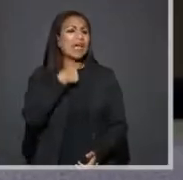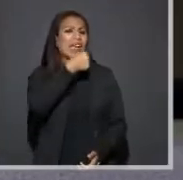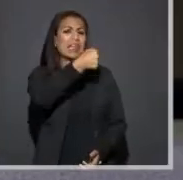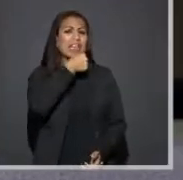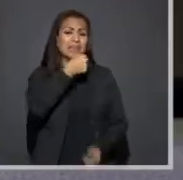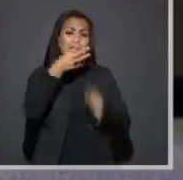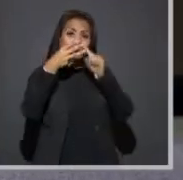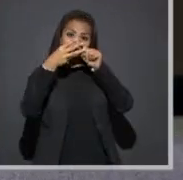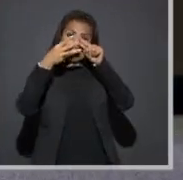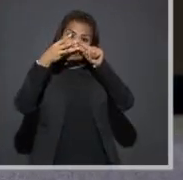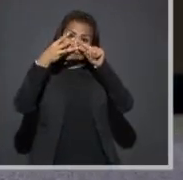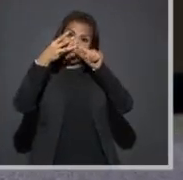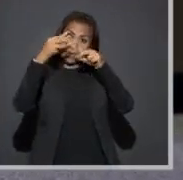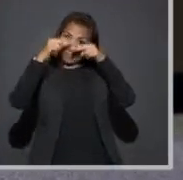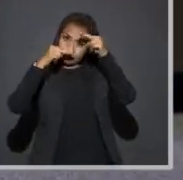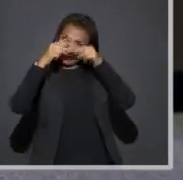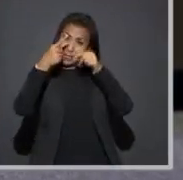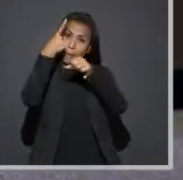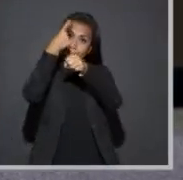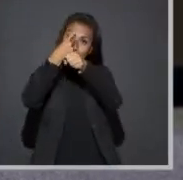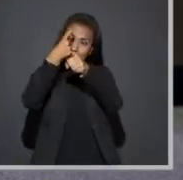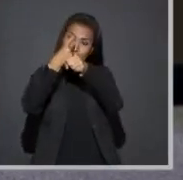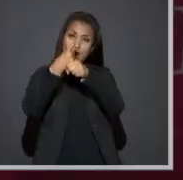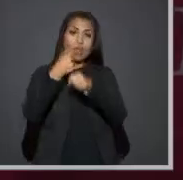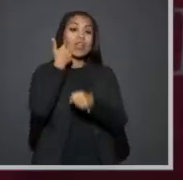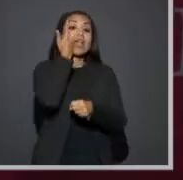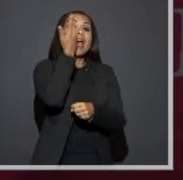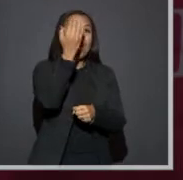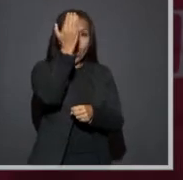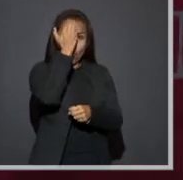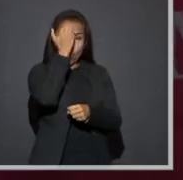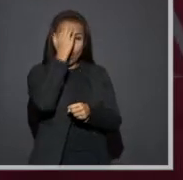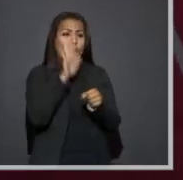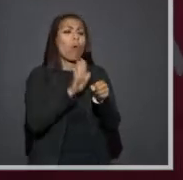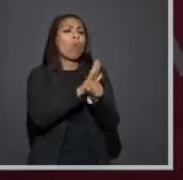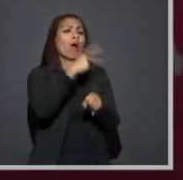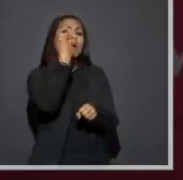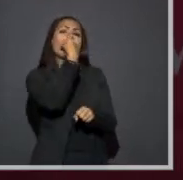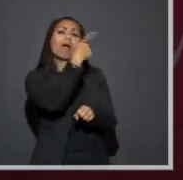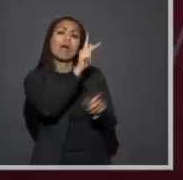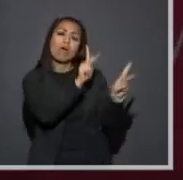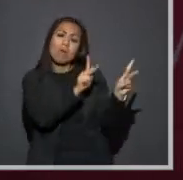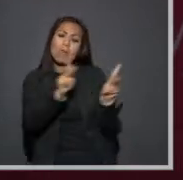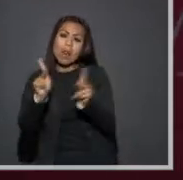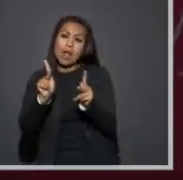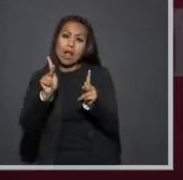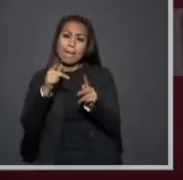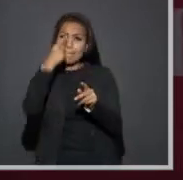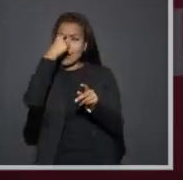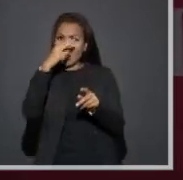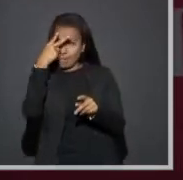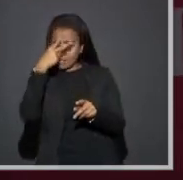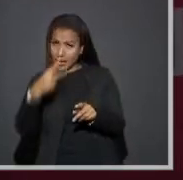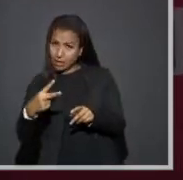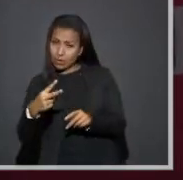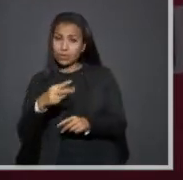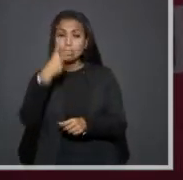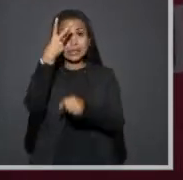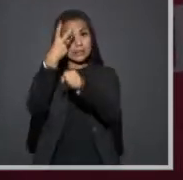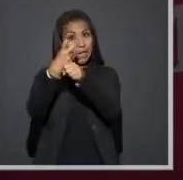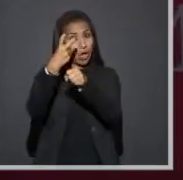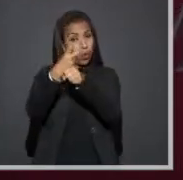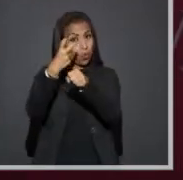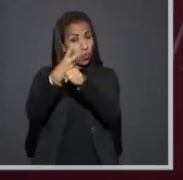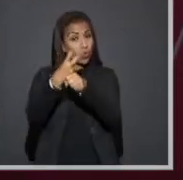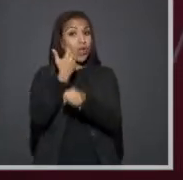3 bloques. En el primer bloque, queremos conocer el proyecto de Nación. En la segunda etapa, buscaremos conocerlo más